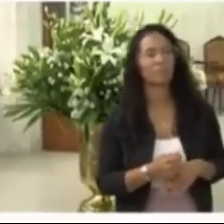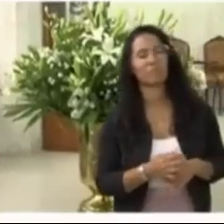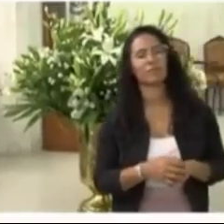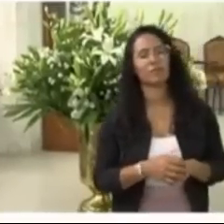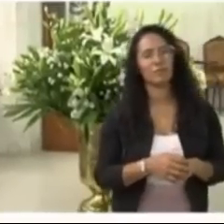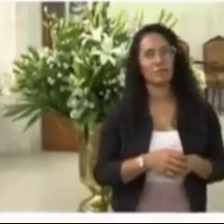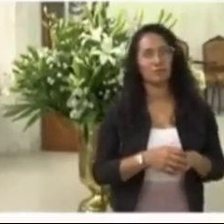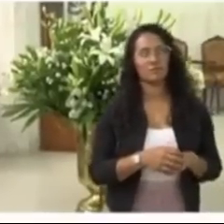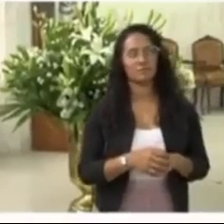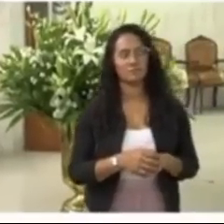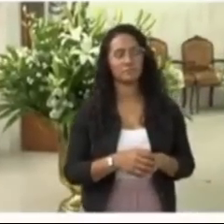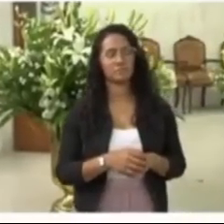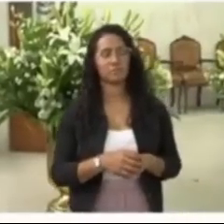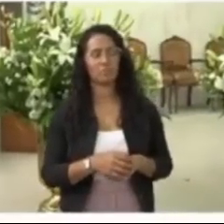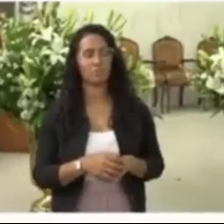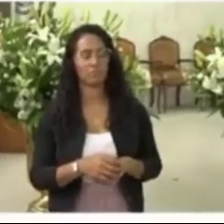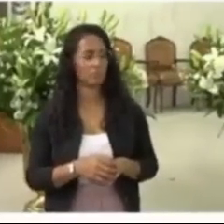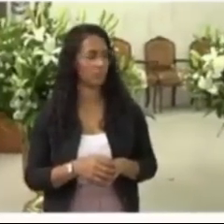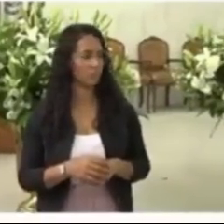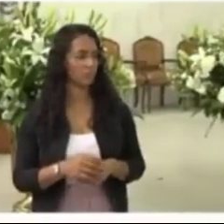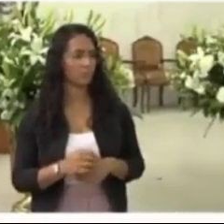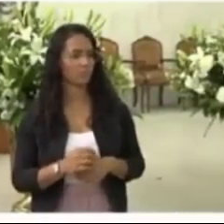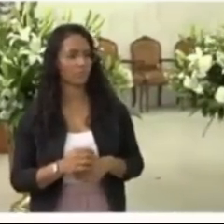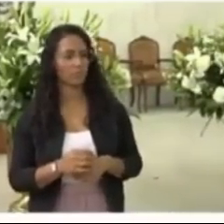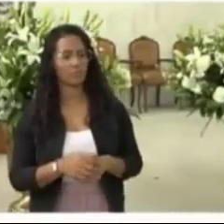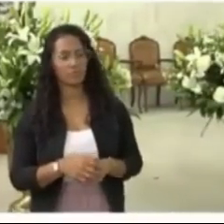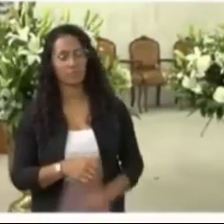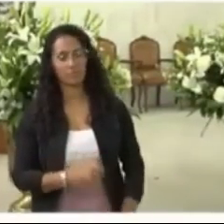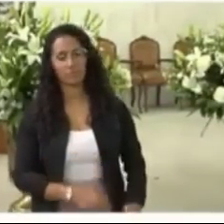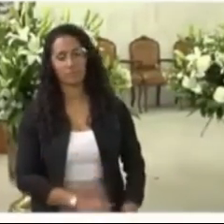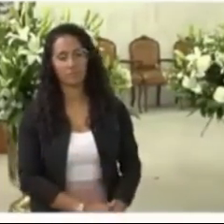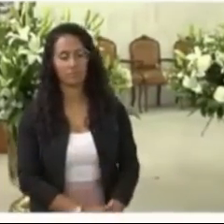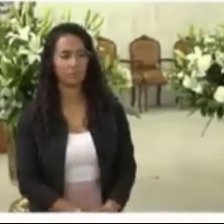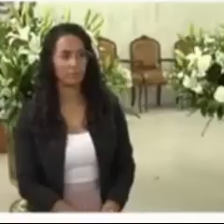hacer cuando no sabemos qué hacer?